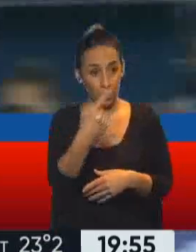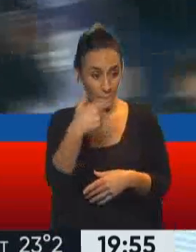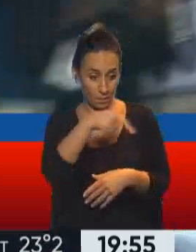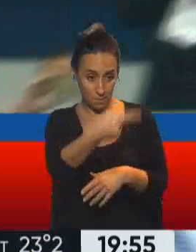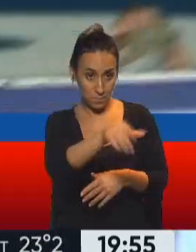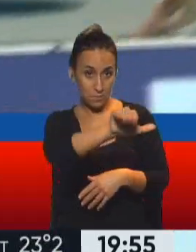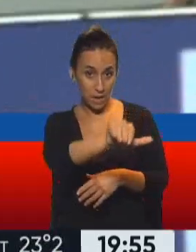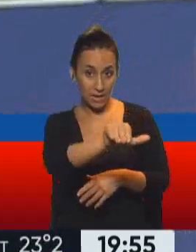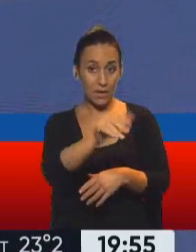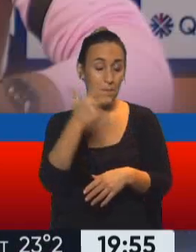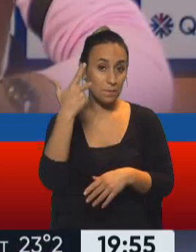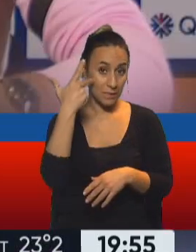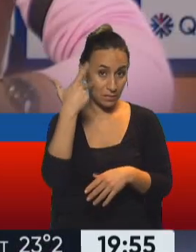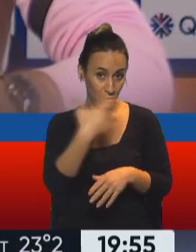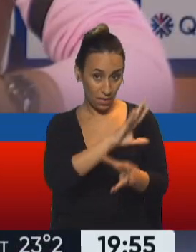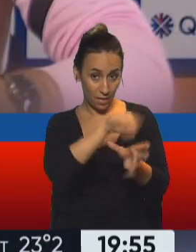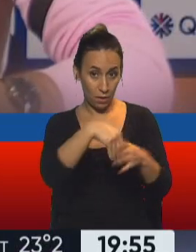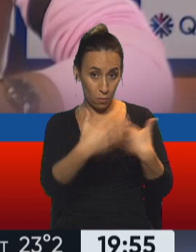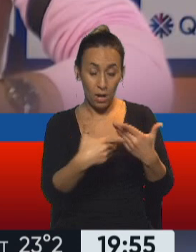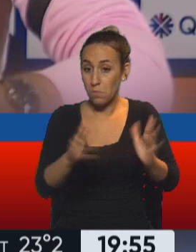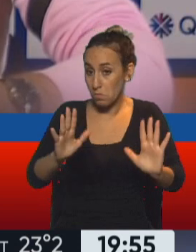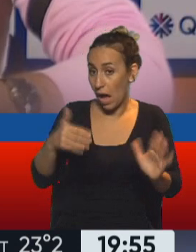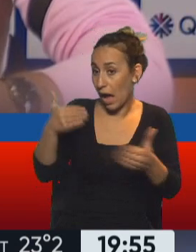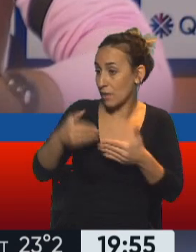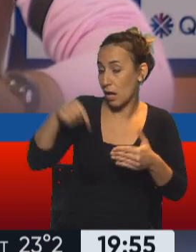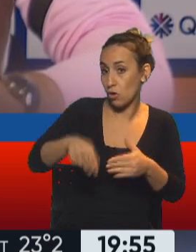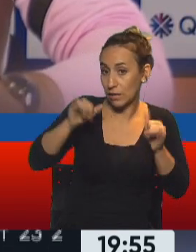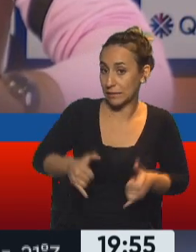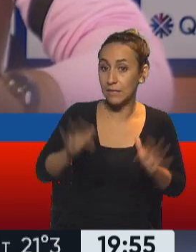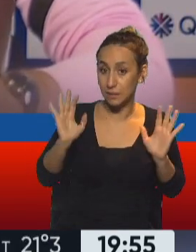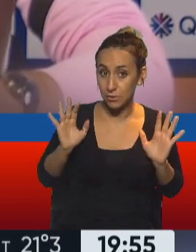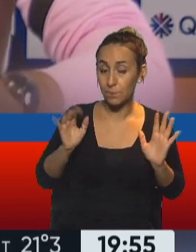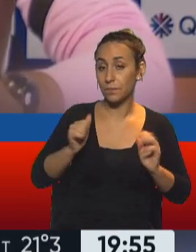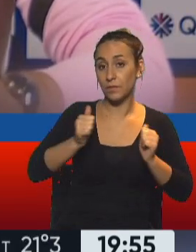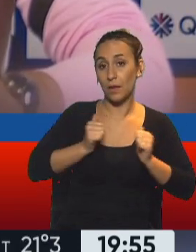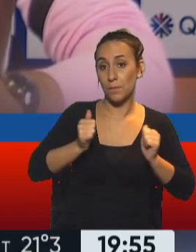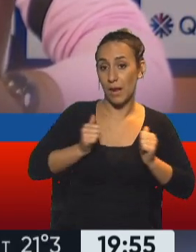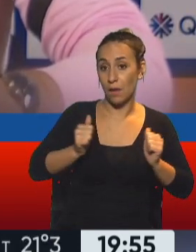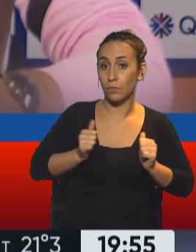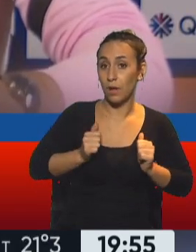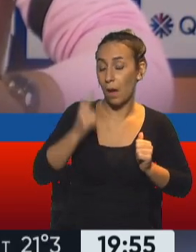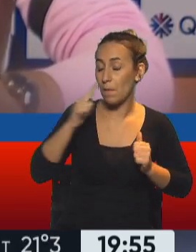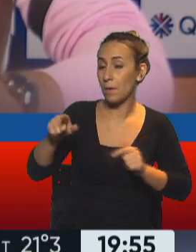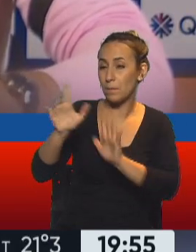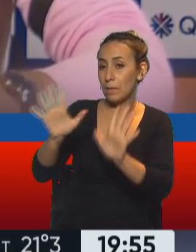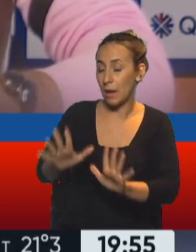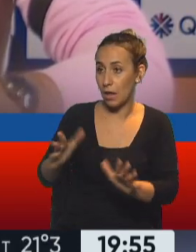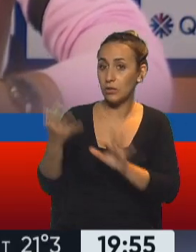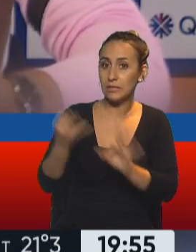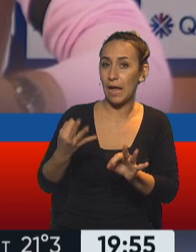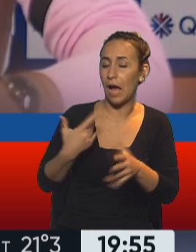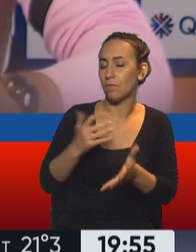martes frente al Manchester City? Sí, hasta ahora sí. Esperemos que pueda llegar. De todas maneras, tenemos